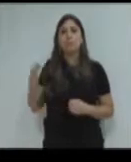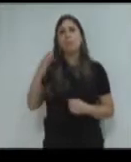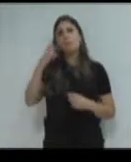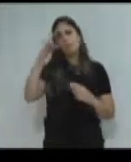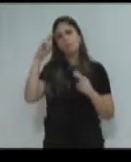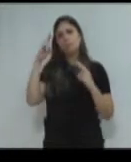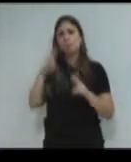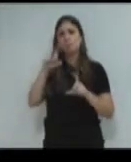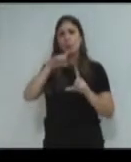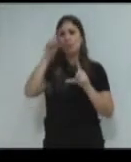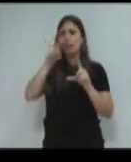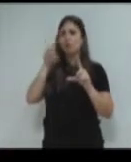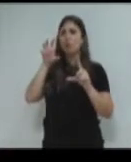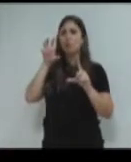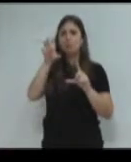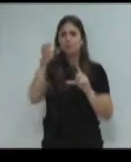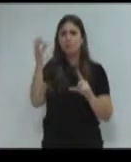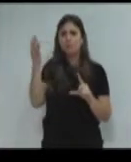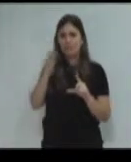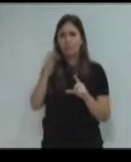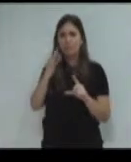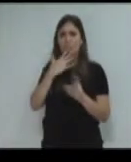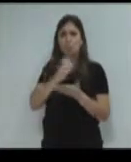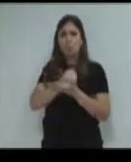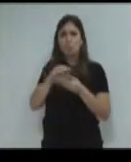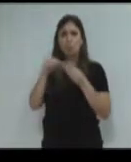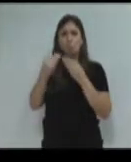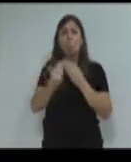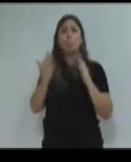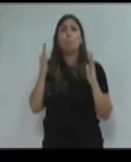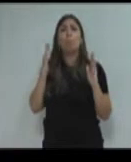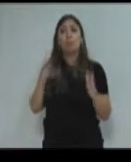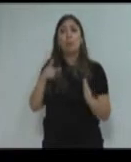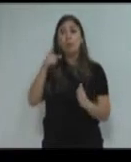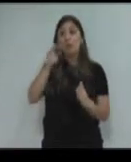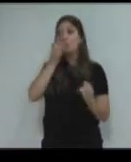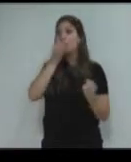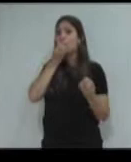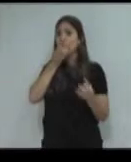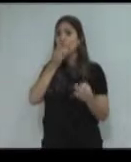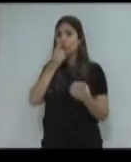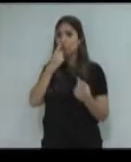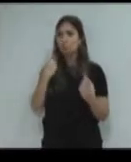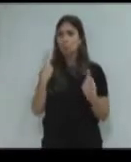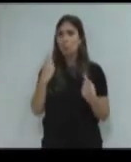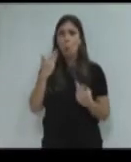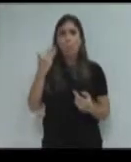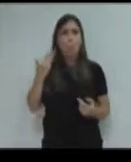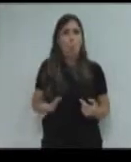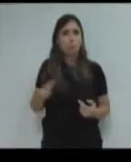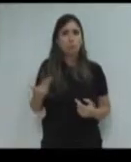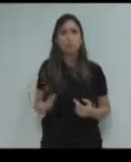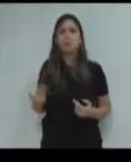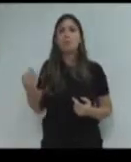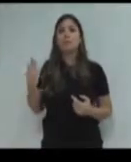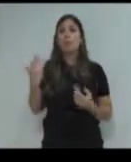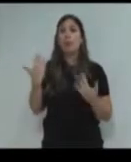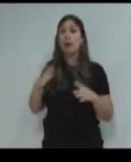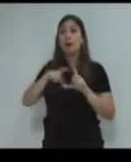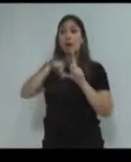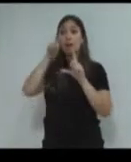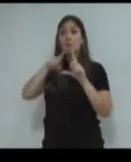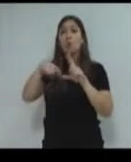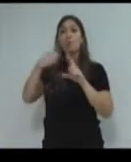respetar en el gráfico la pertinencia de esa imagen dentro del documento, pero teniendo en cuenta que si esa información es necesaria y es útil, tienes que